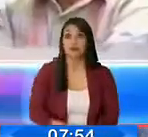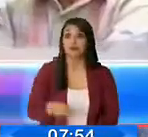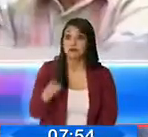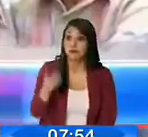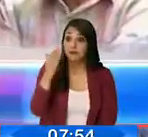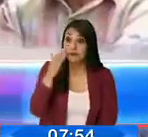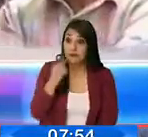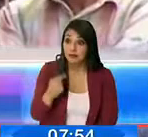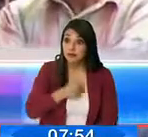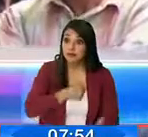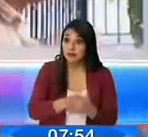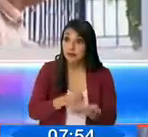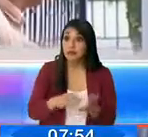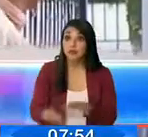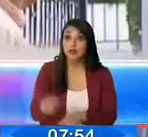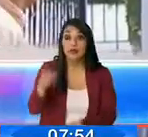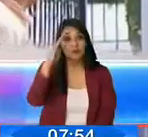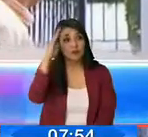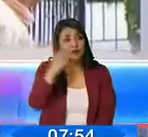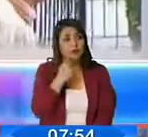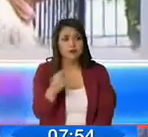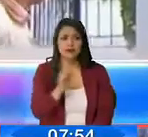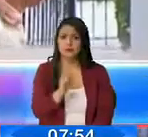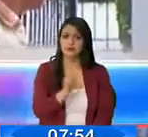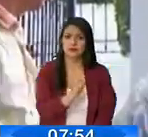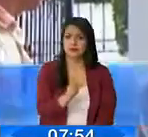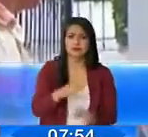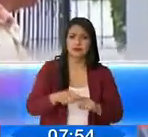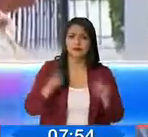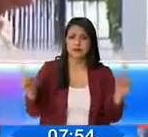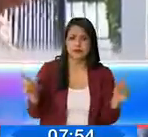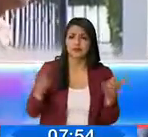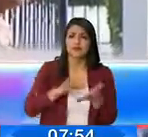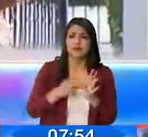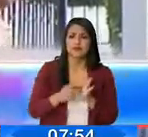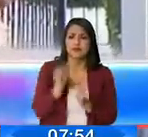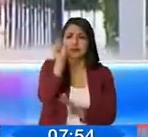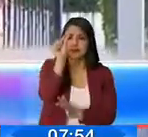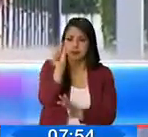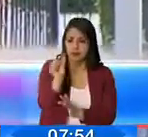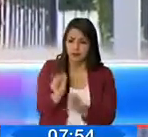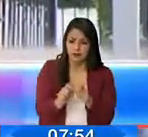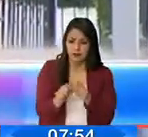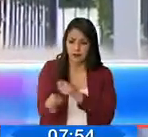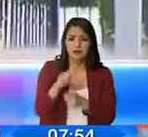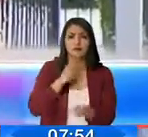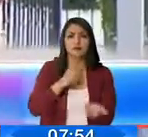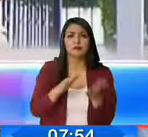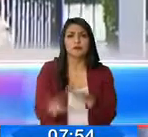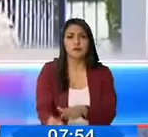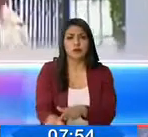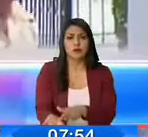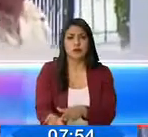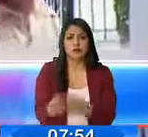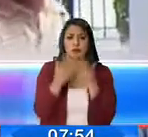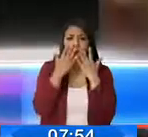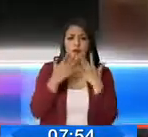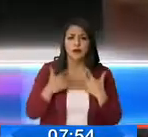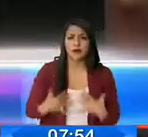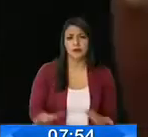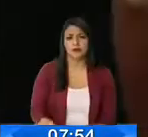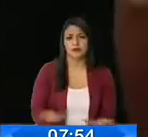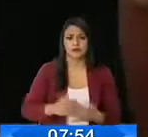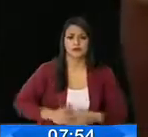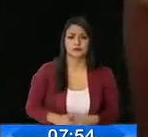infarto cuando medicina legal dice que no. Y que una laceración de una vena no le va a causar la muerte, ni le va a causar una hemorragia.